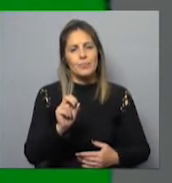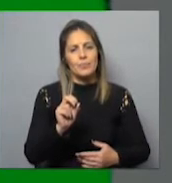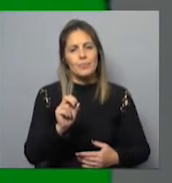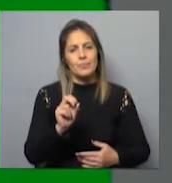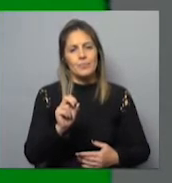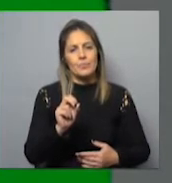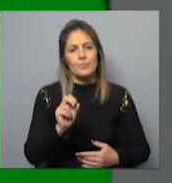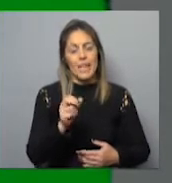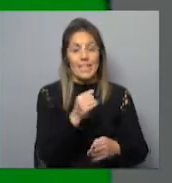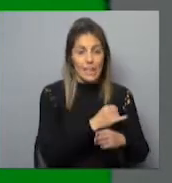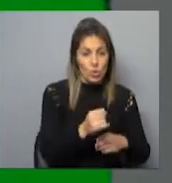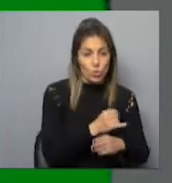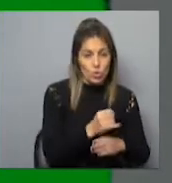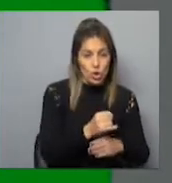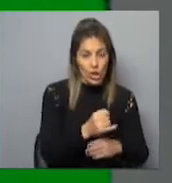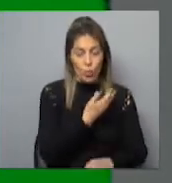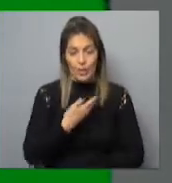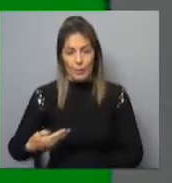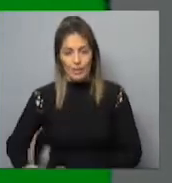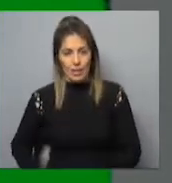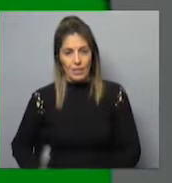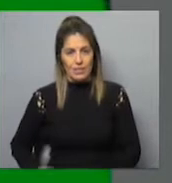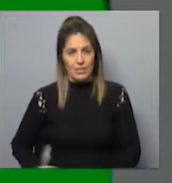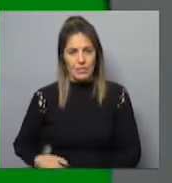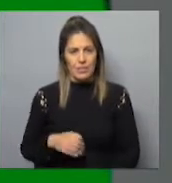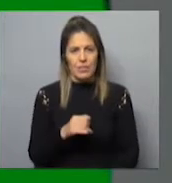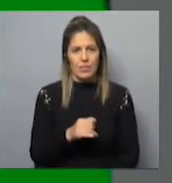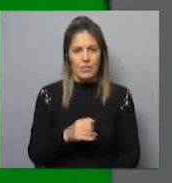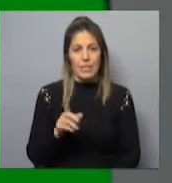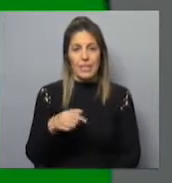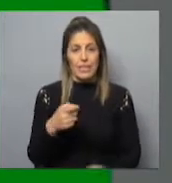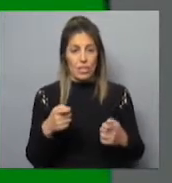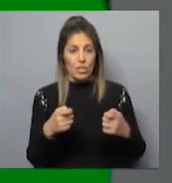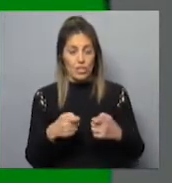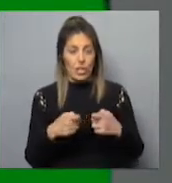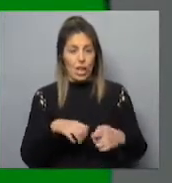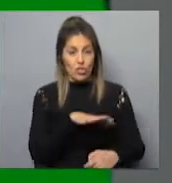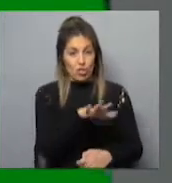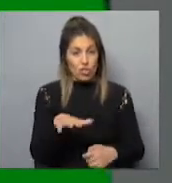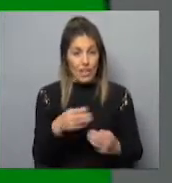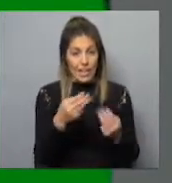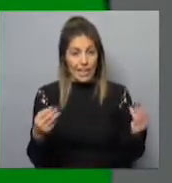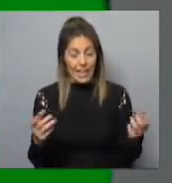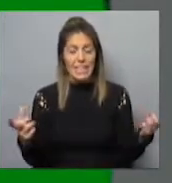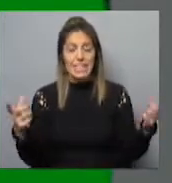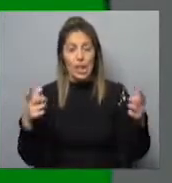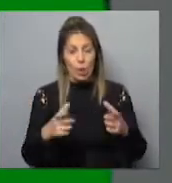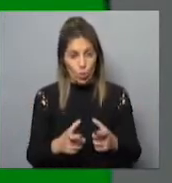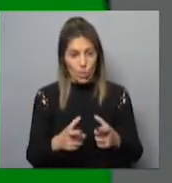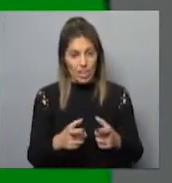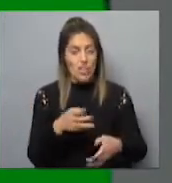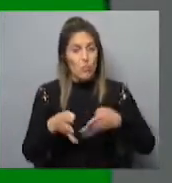entre instituciones gubernamentales y de la sociedad civil que se reúnen y